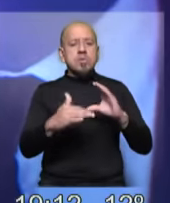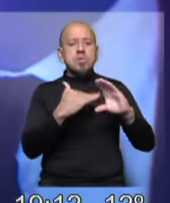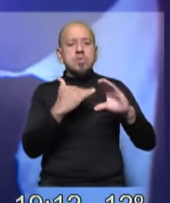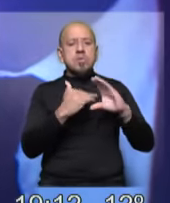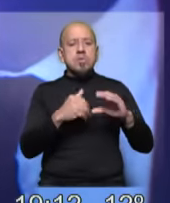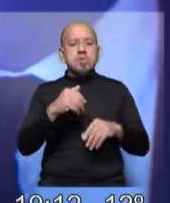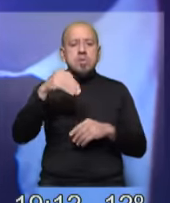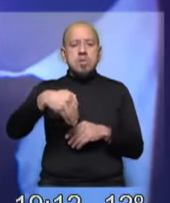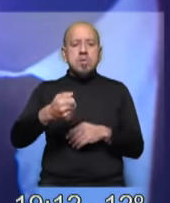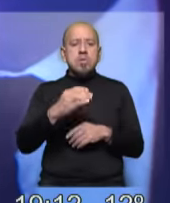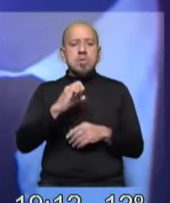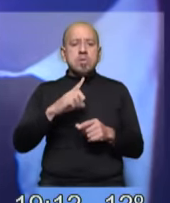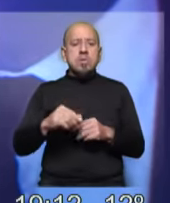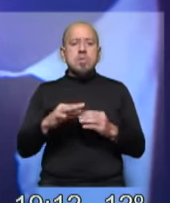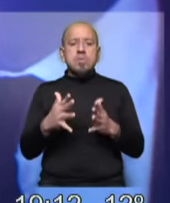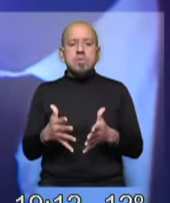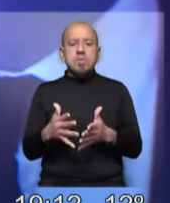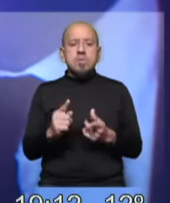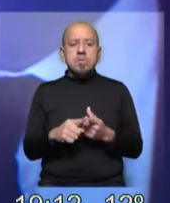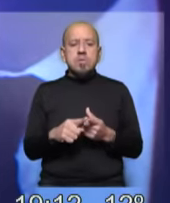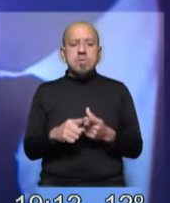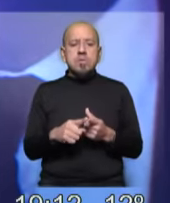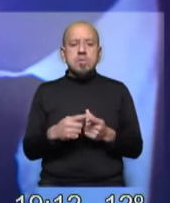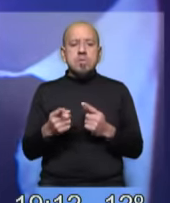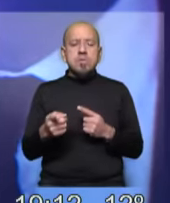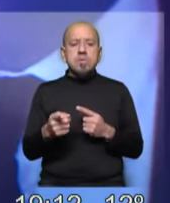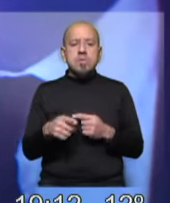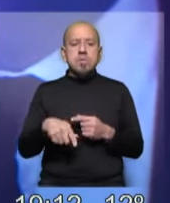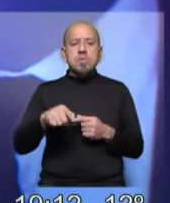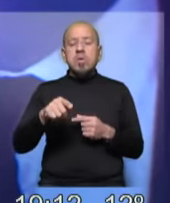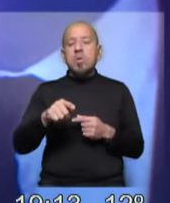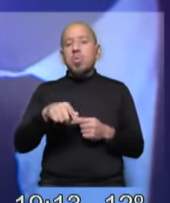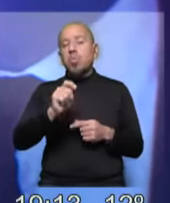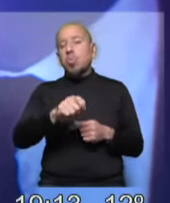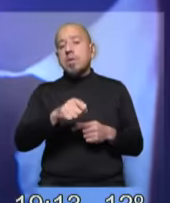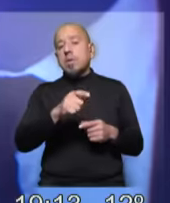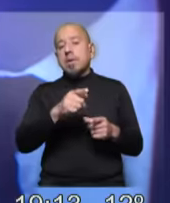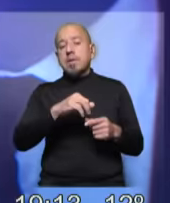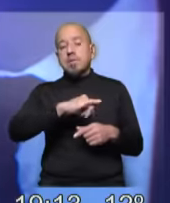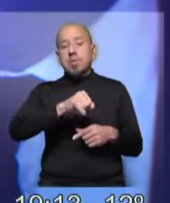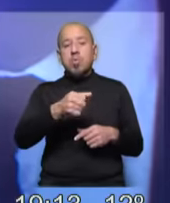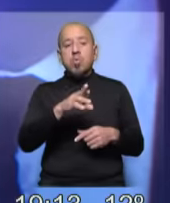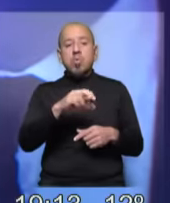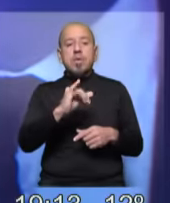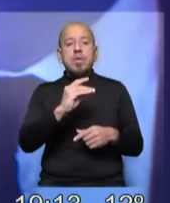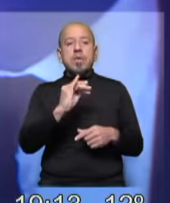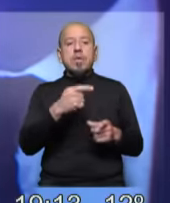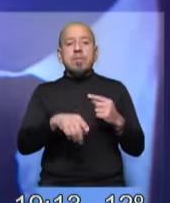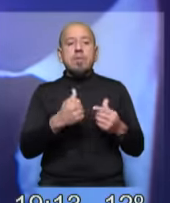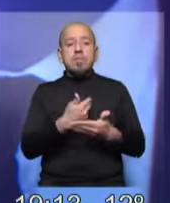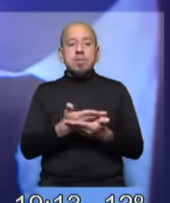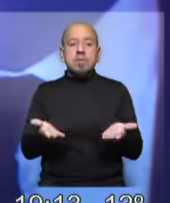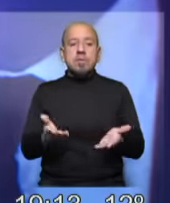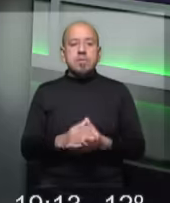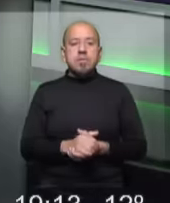Maciel y ella para que enviárselos a la división de jurídica que lo estaba solicitando para, como decíamos, poder presentarlos ante la